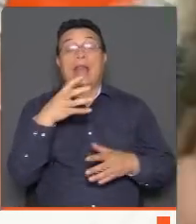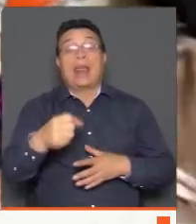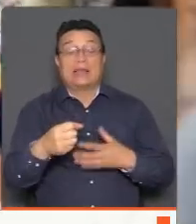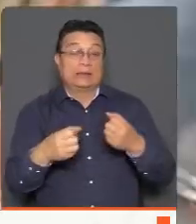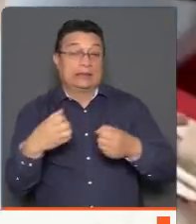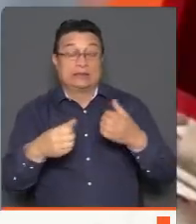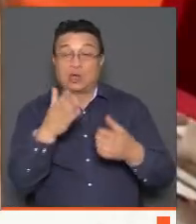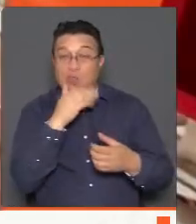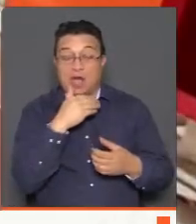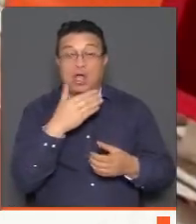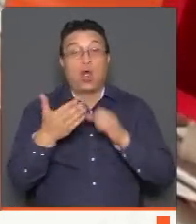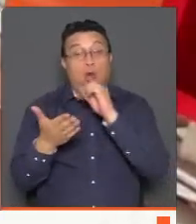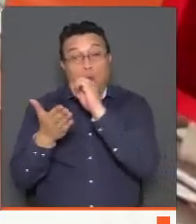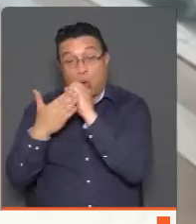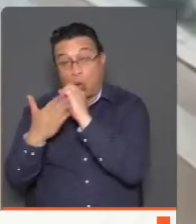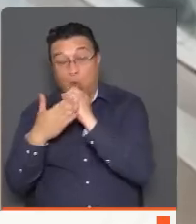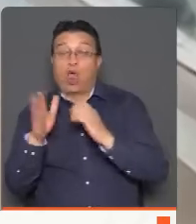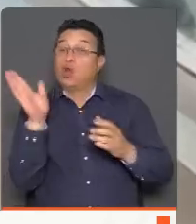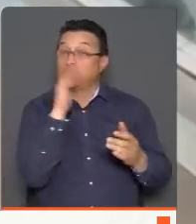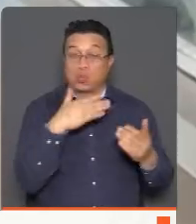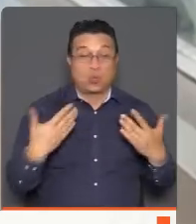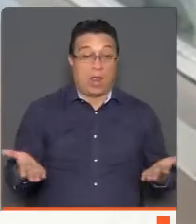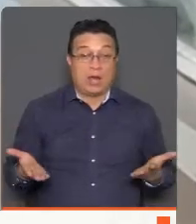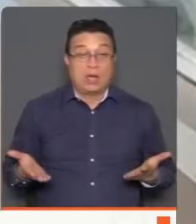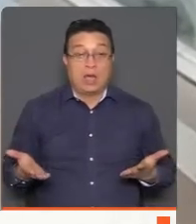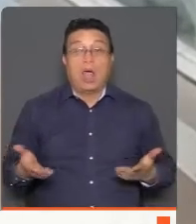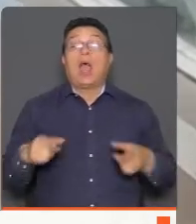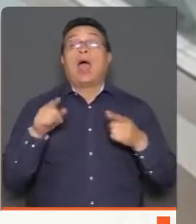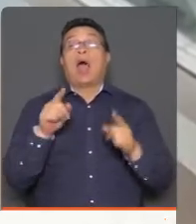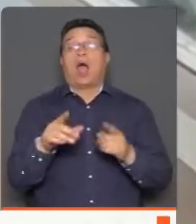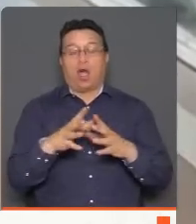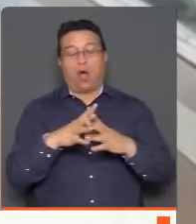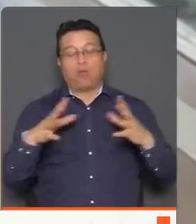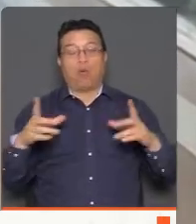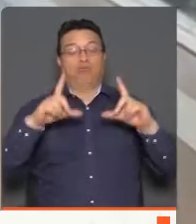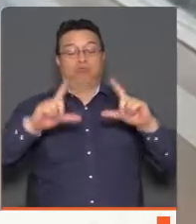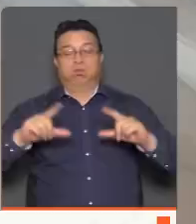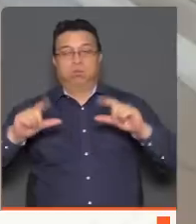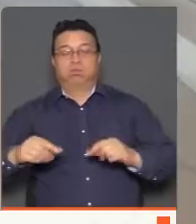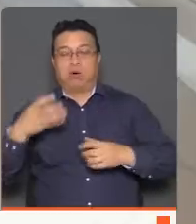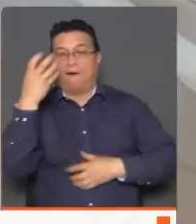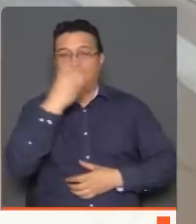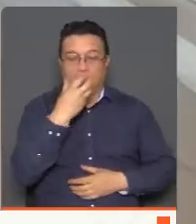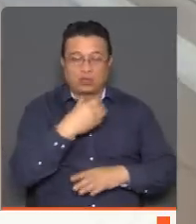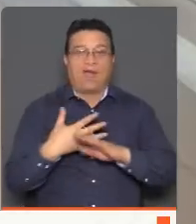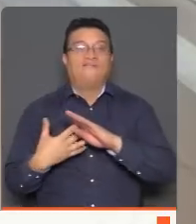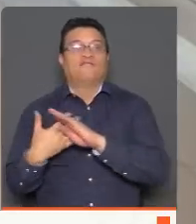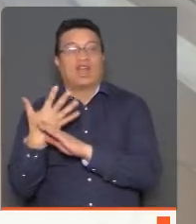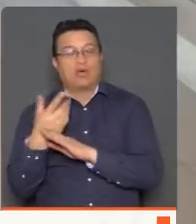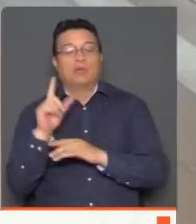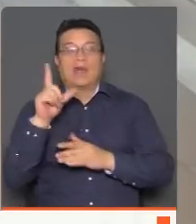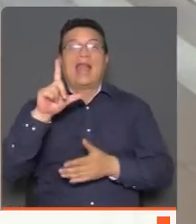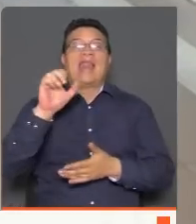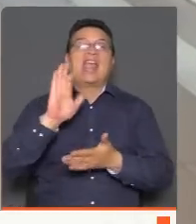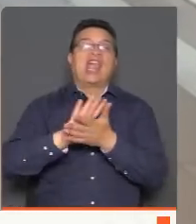los yogures, esas cosas no hay. Está muy desabastecida la parte de frutas y verduras, cosas de